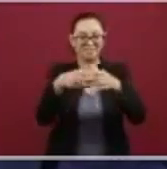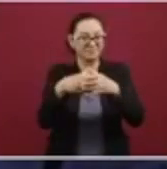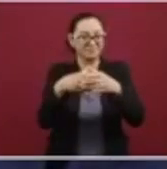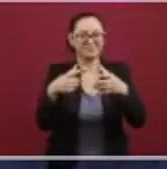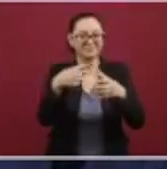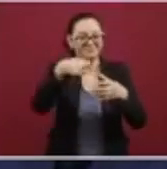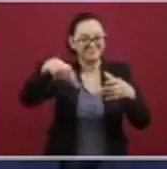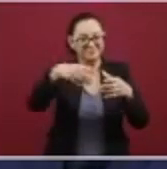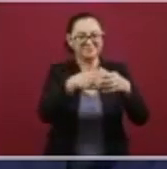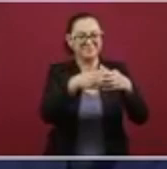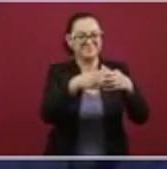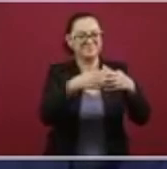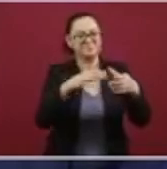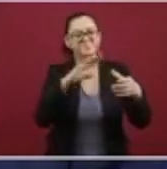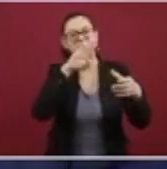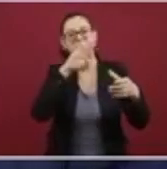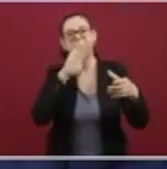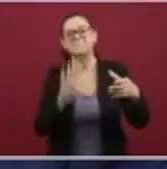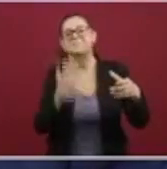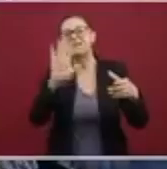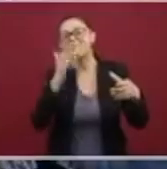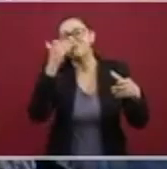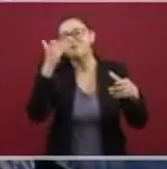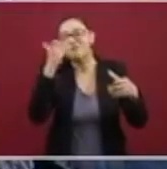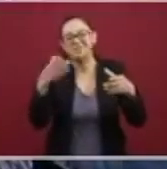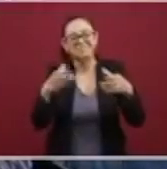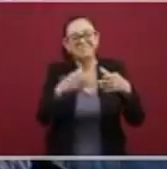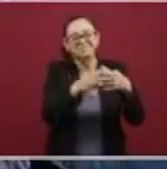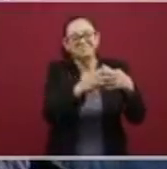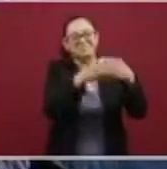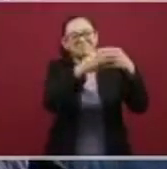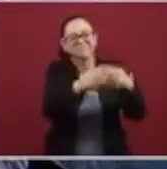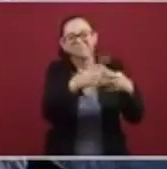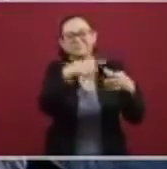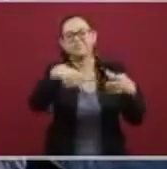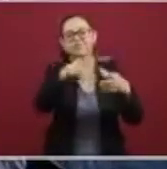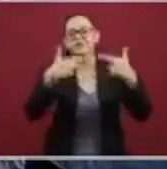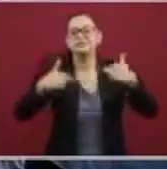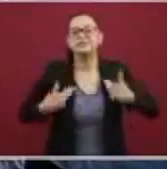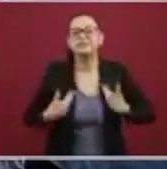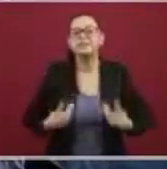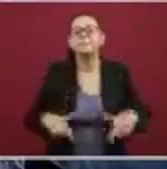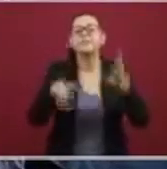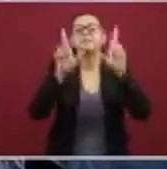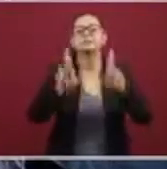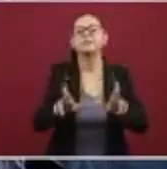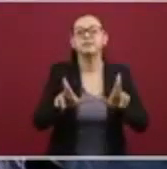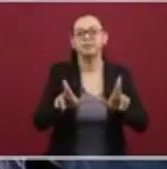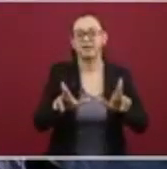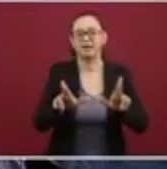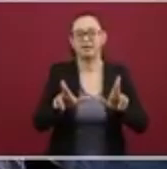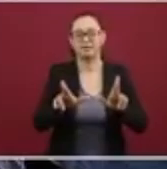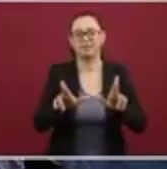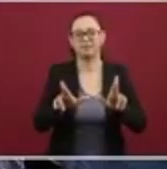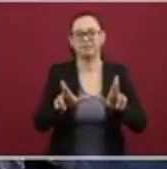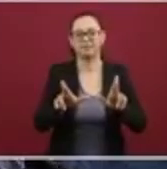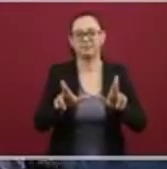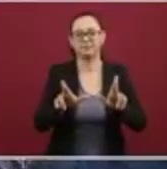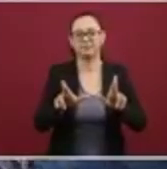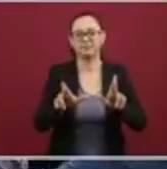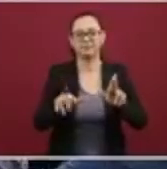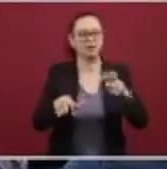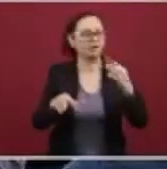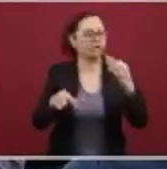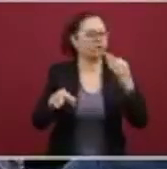mamás que está aquí, que es una representación de